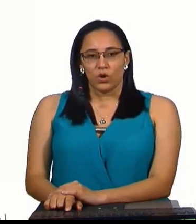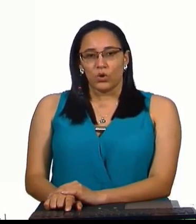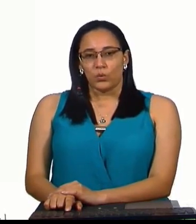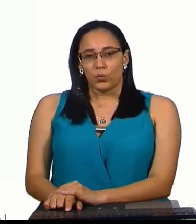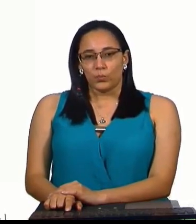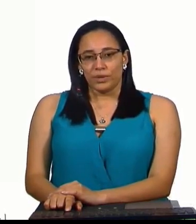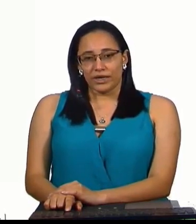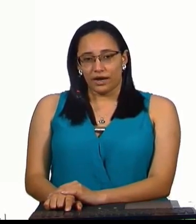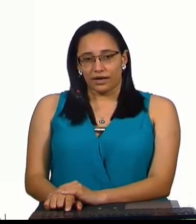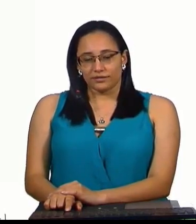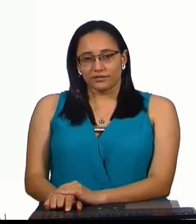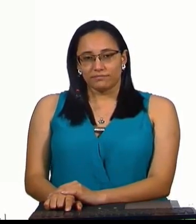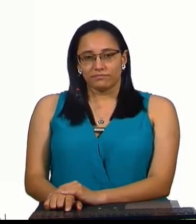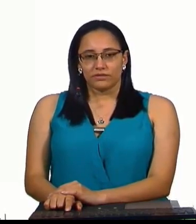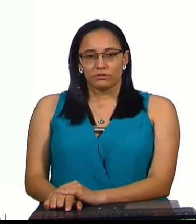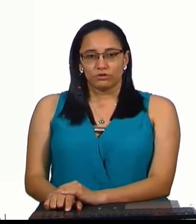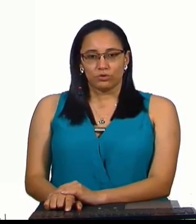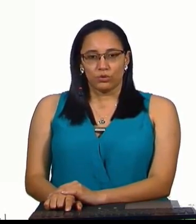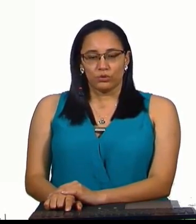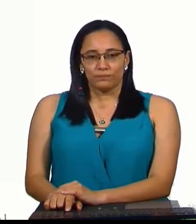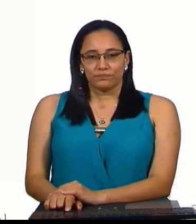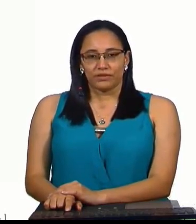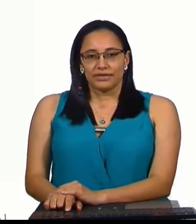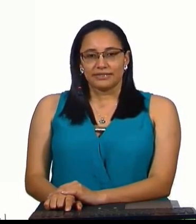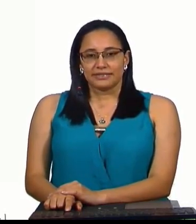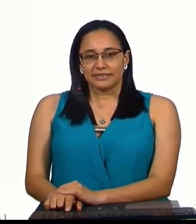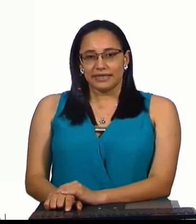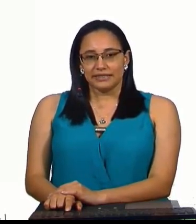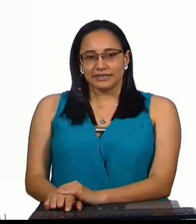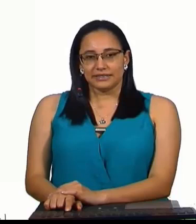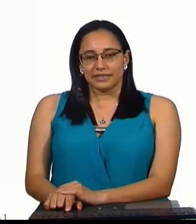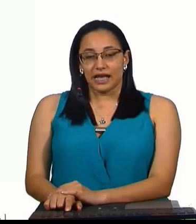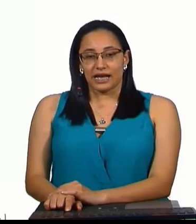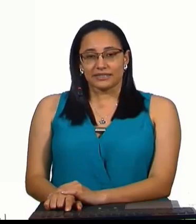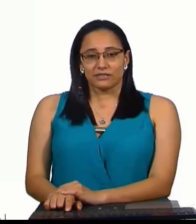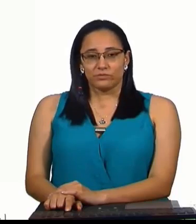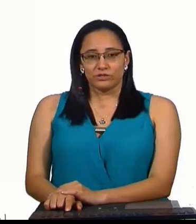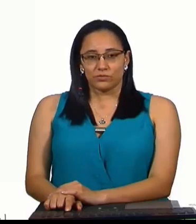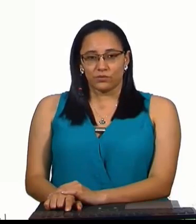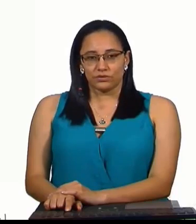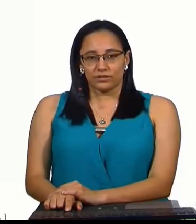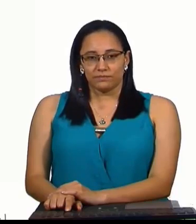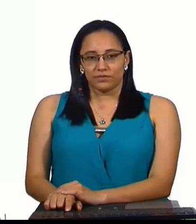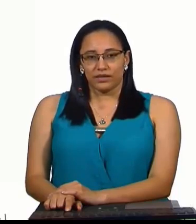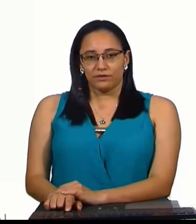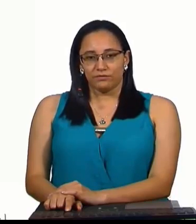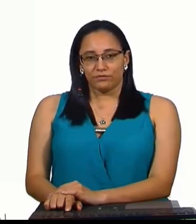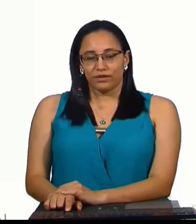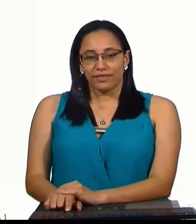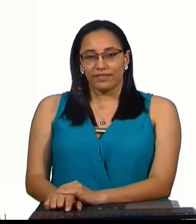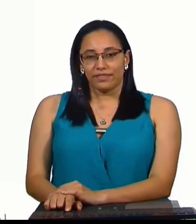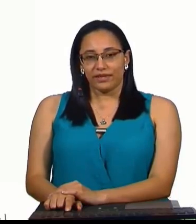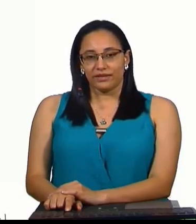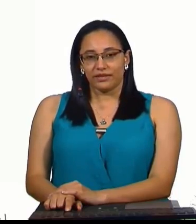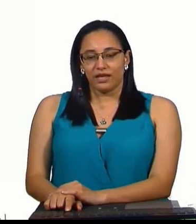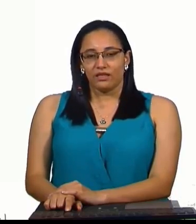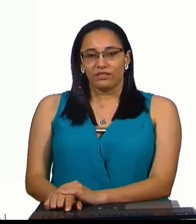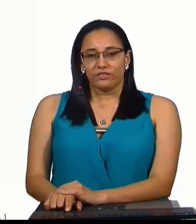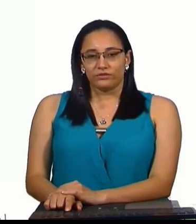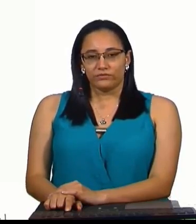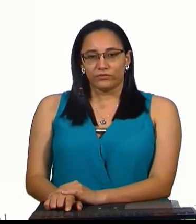son because, so, since, as a result, if,